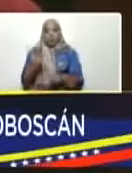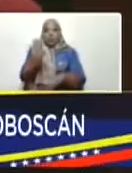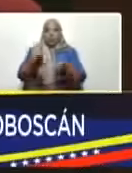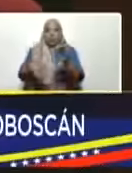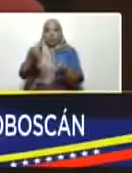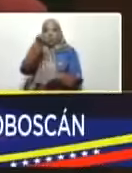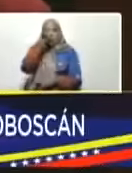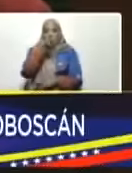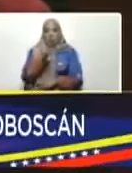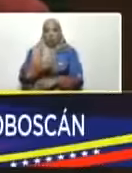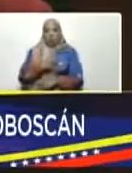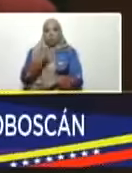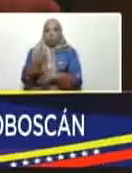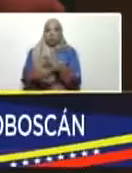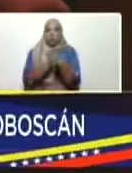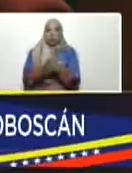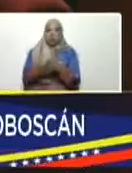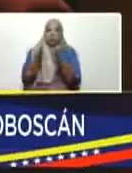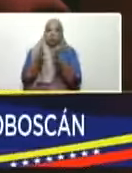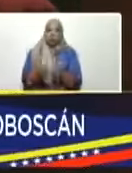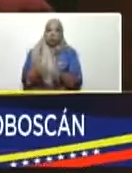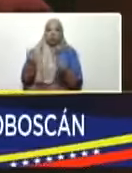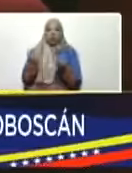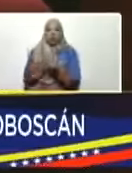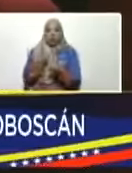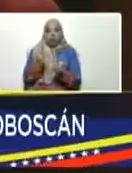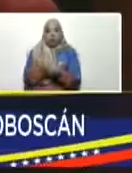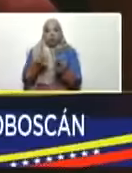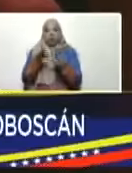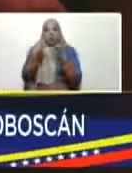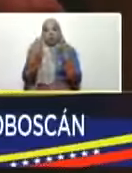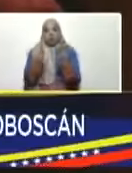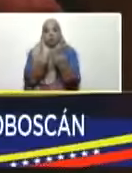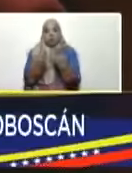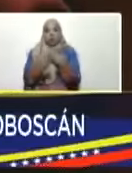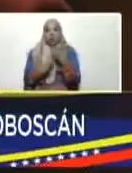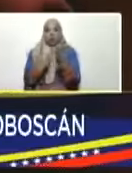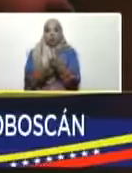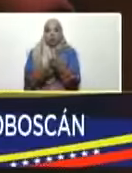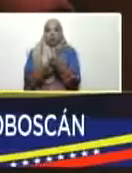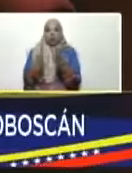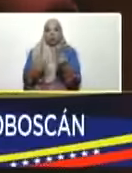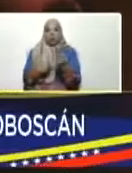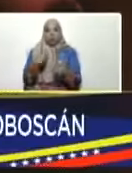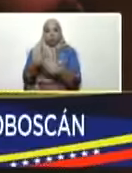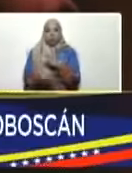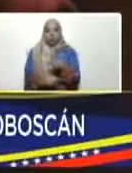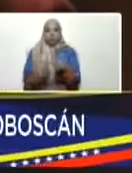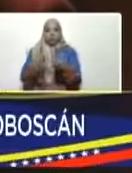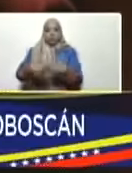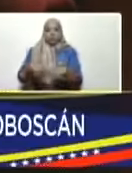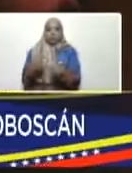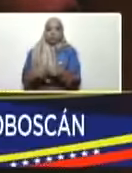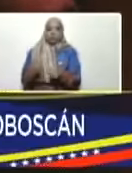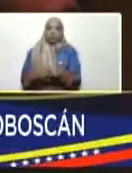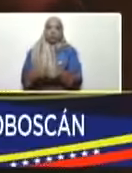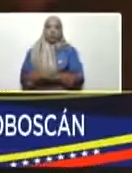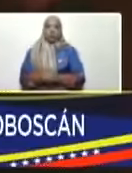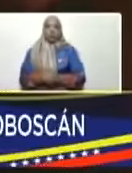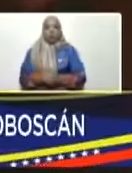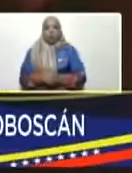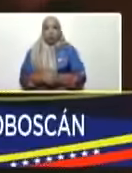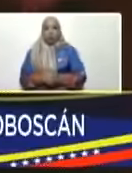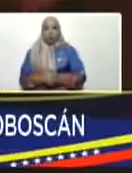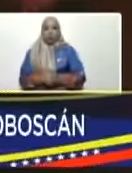años más para que pueda operar este trabajo en familia, en conjunto con Petrobuscán, PDVSA y Chevron.